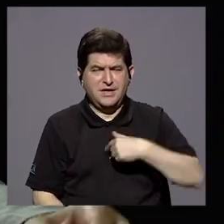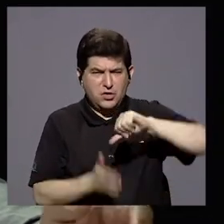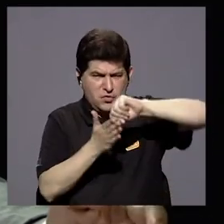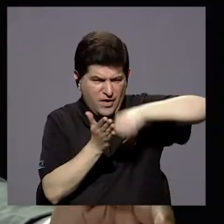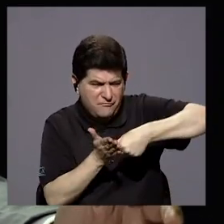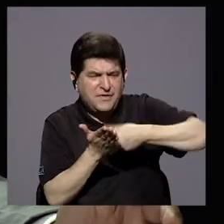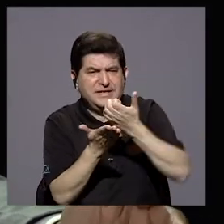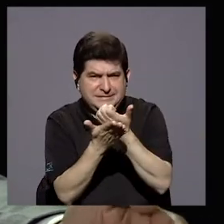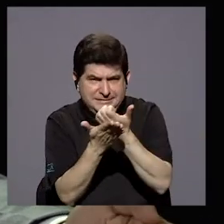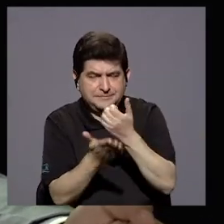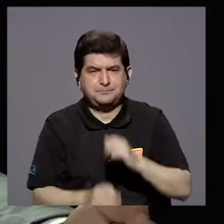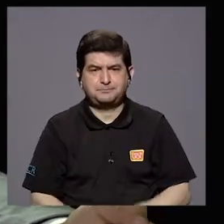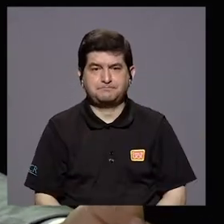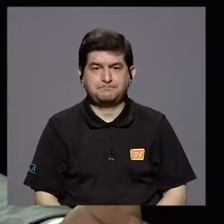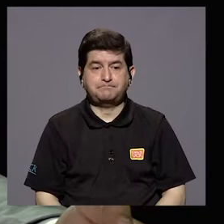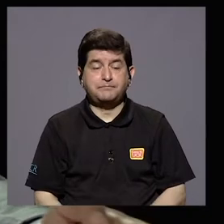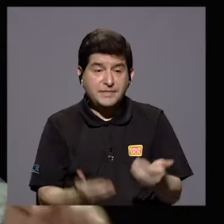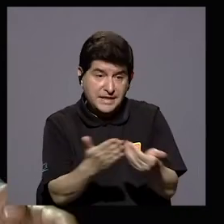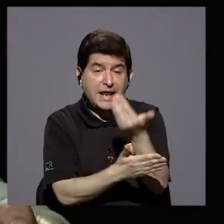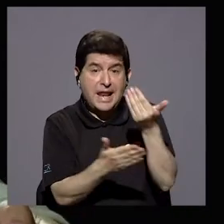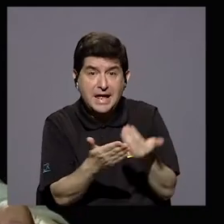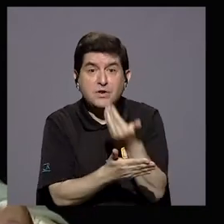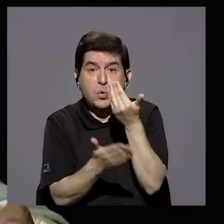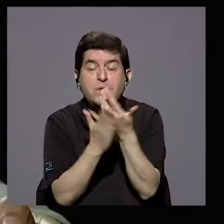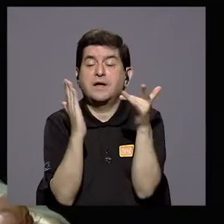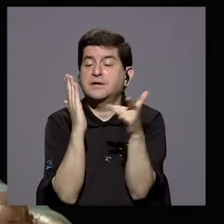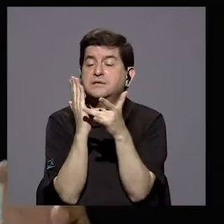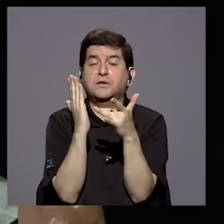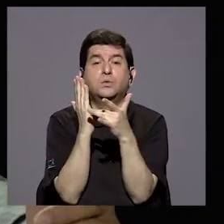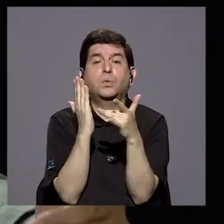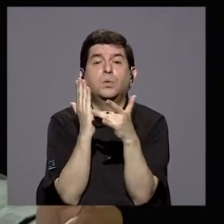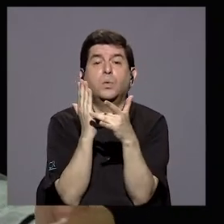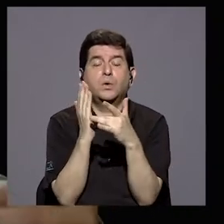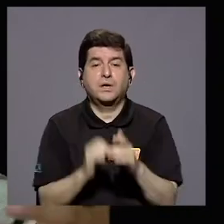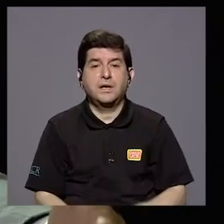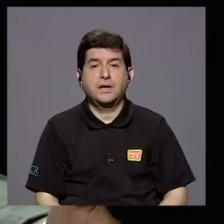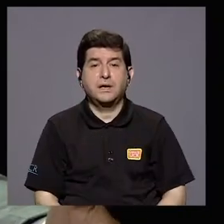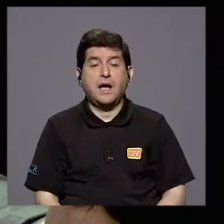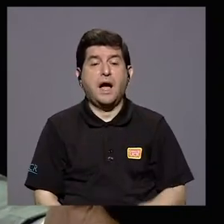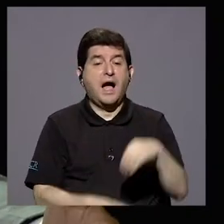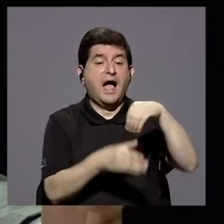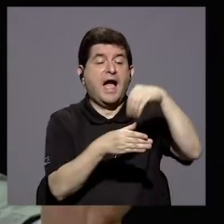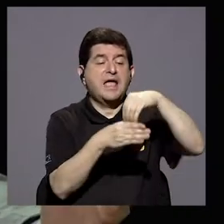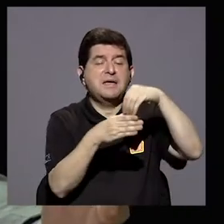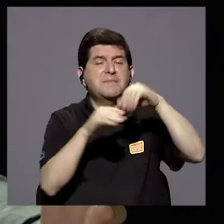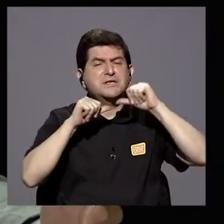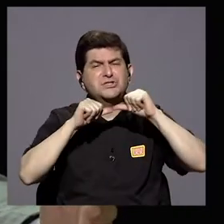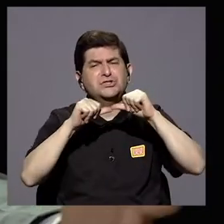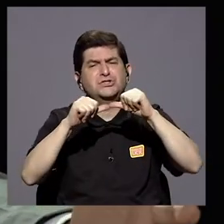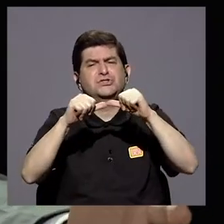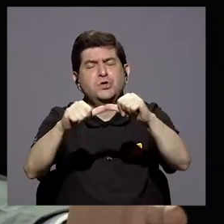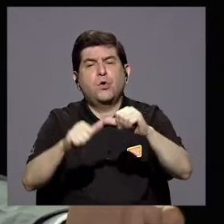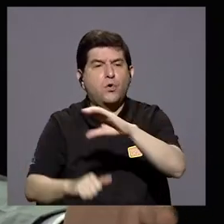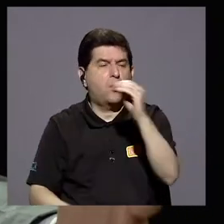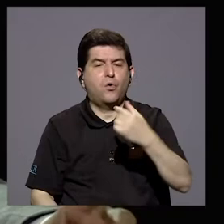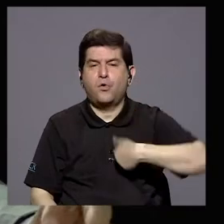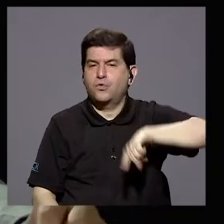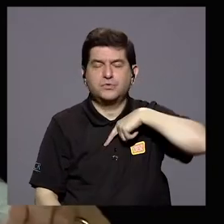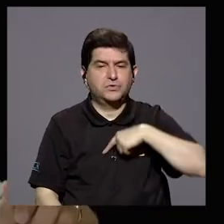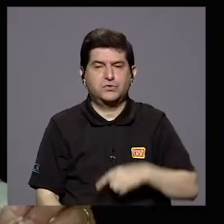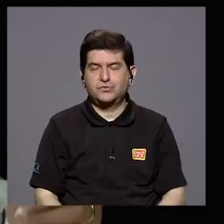económica? Porque siempre la innovación y la tecnología van a ocupar inversión constante, porque si no, no estamos al día.